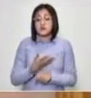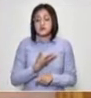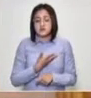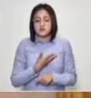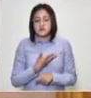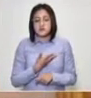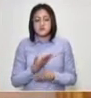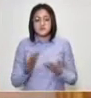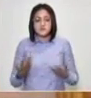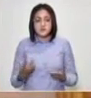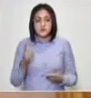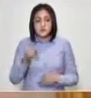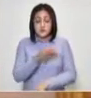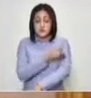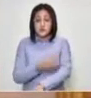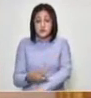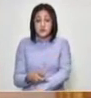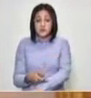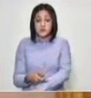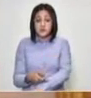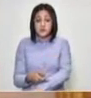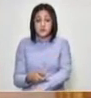se trata de una familia